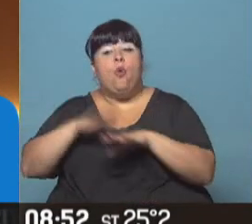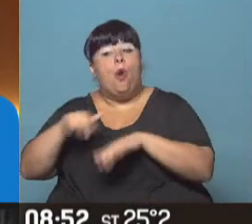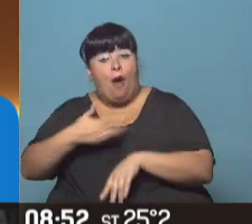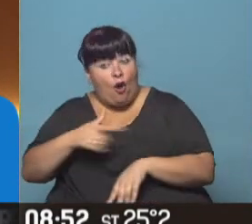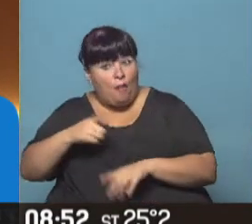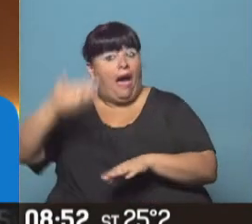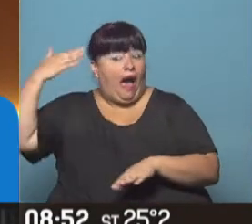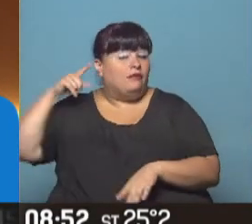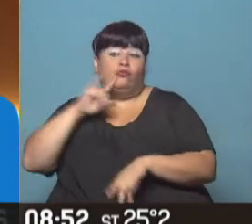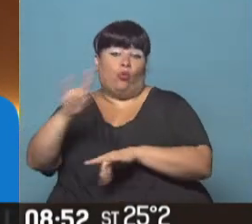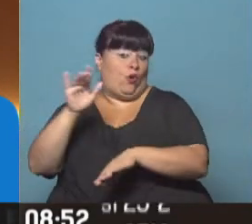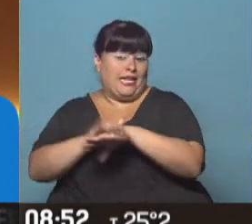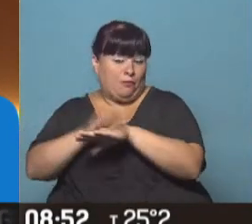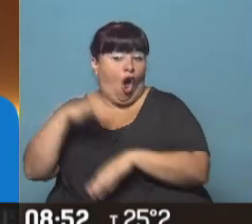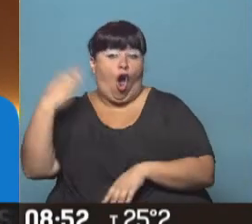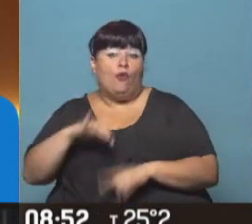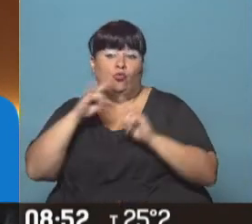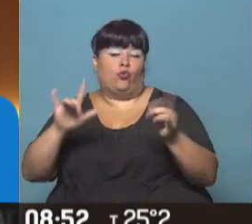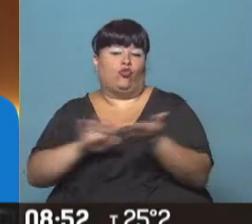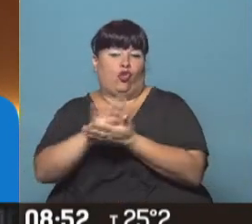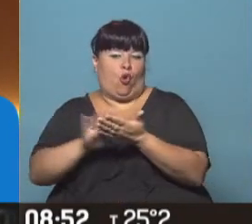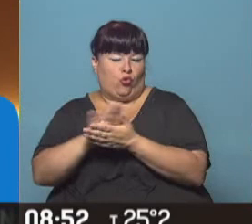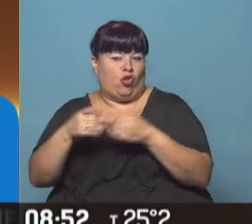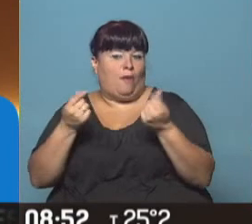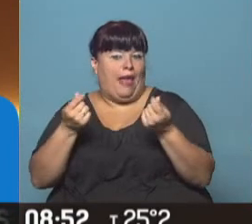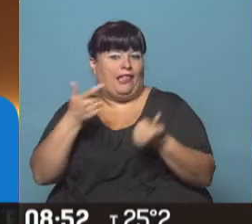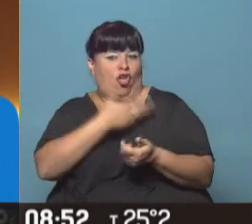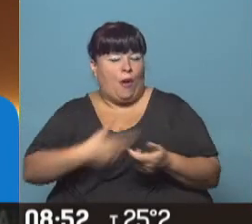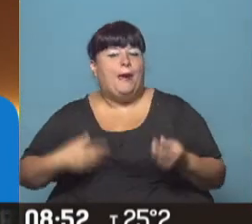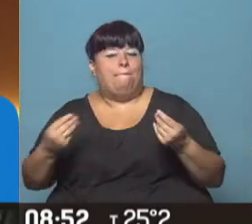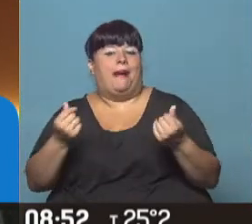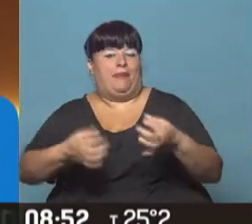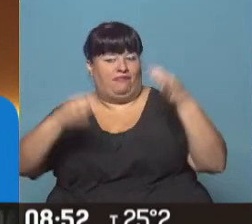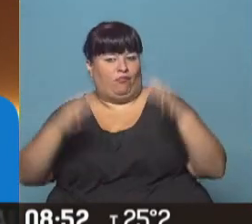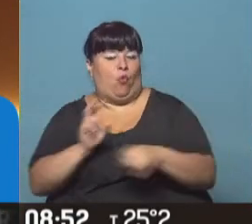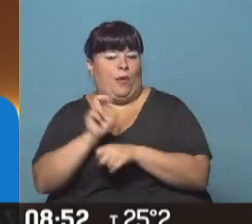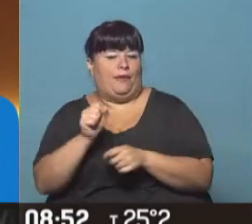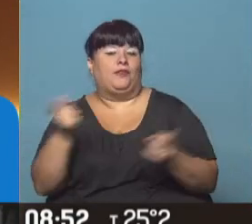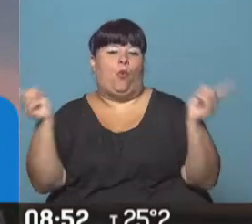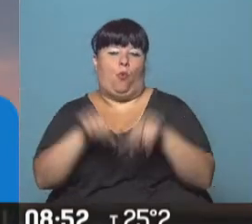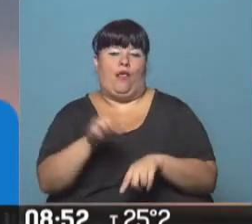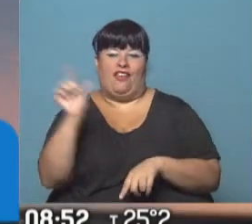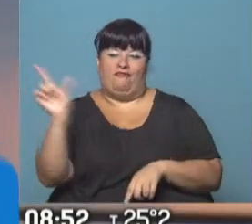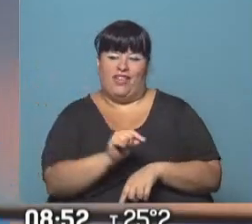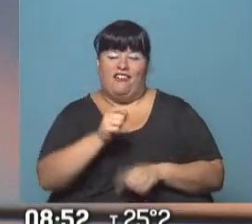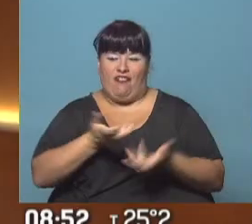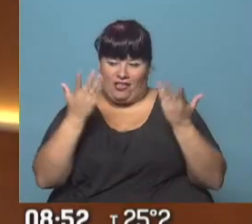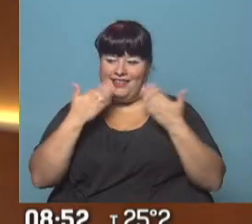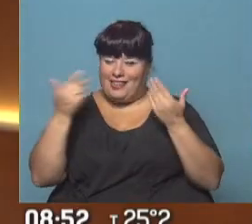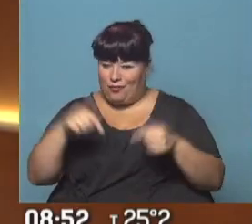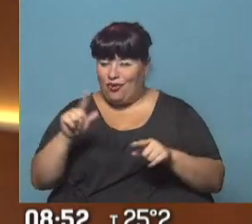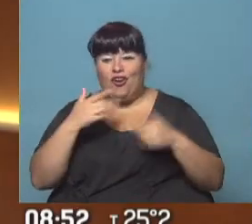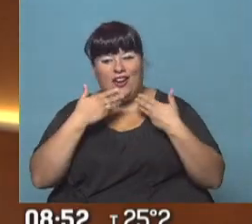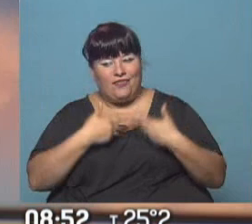pero tiene toda la responsabilidad y obligación de acomodar las cuentas públicas para tener una moneda sana y volvamos a un dígito de inflación. Gracias, Ramiro, por venir. No, por favor,